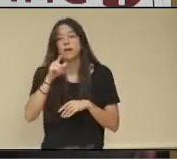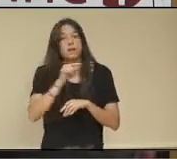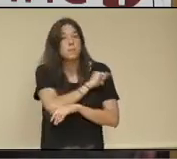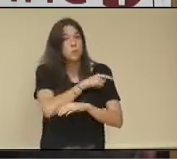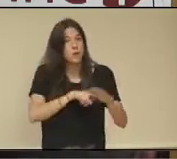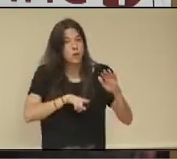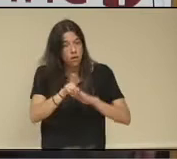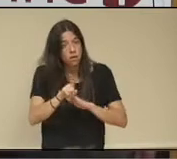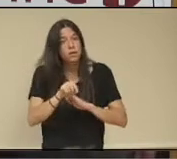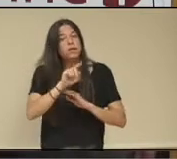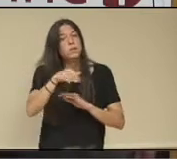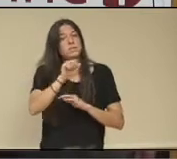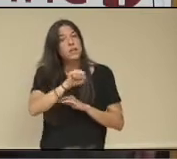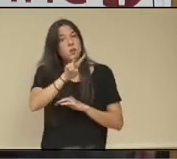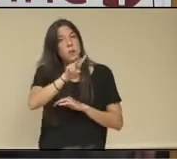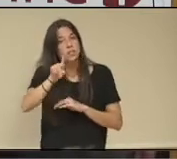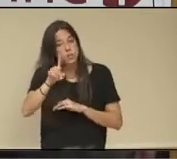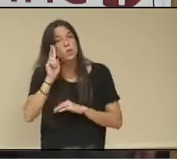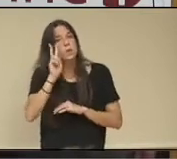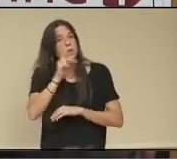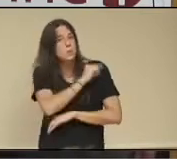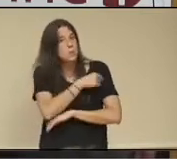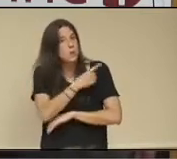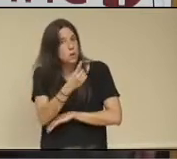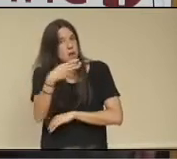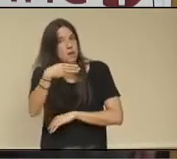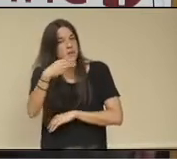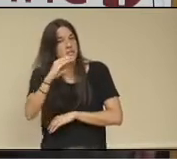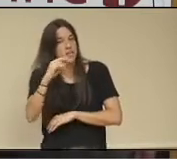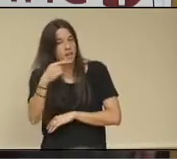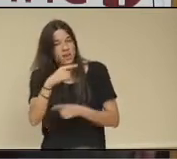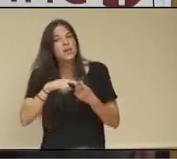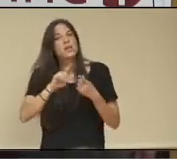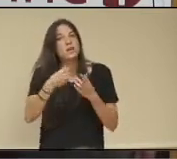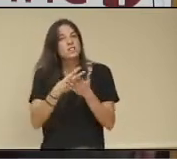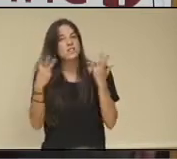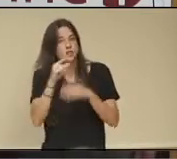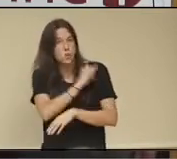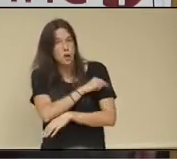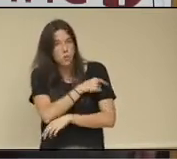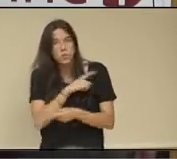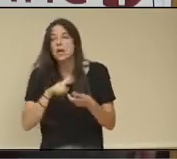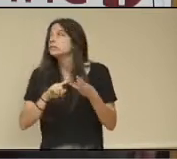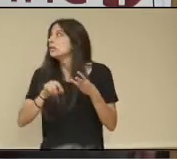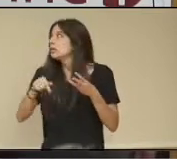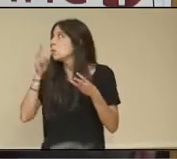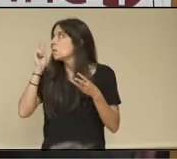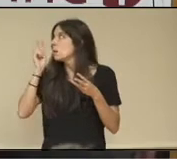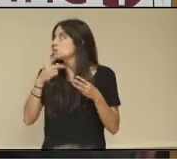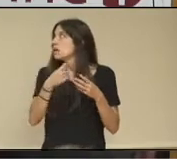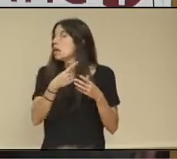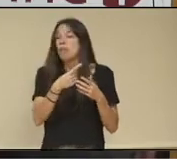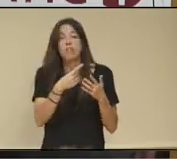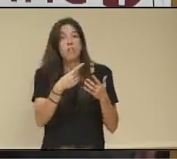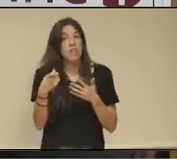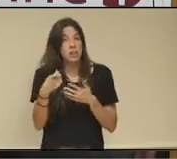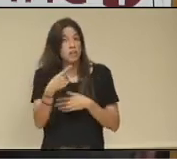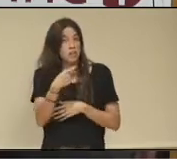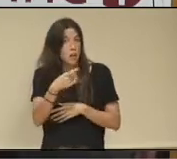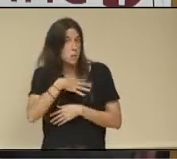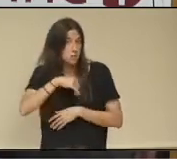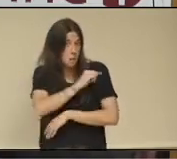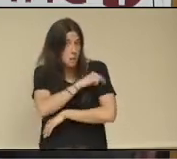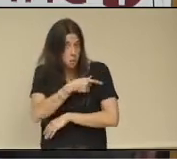aquí en el año 21 una vacuna, BCG, 18 vacunas, aquí tenemos 100 candidatos, 14 candidatos,